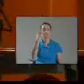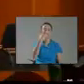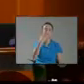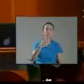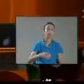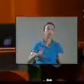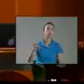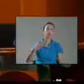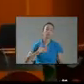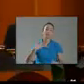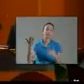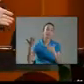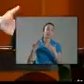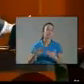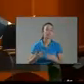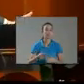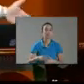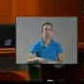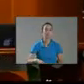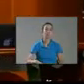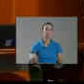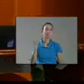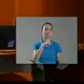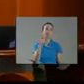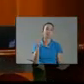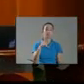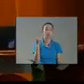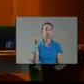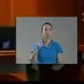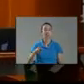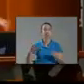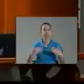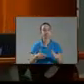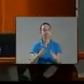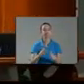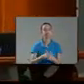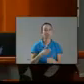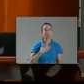5 veces más. Amén, me dijo. Lo tomo.